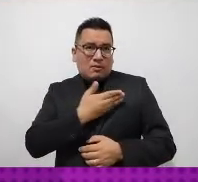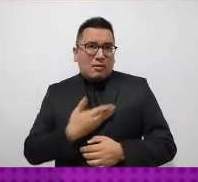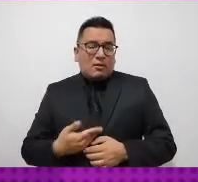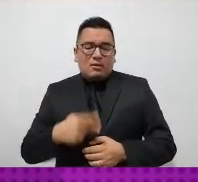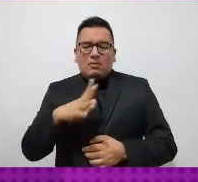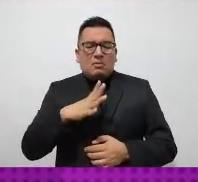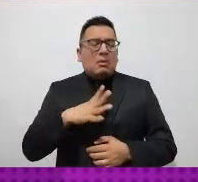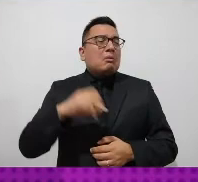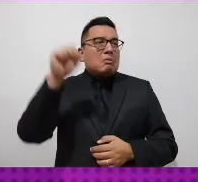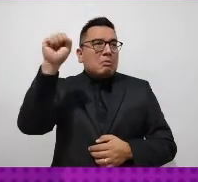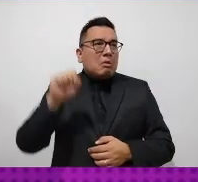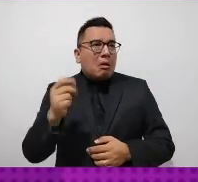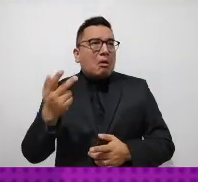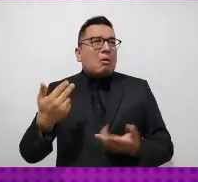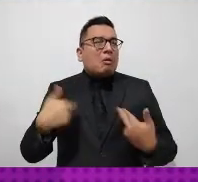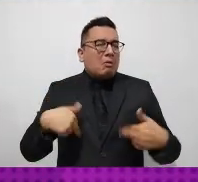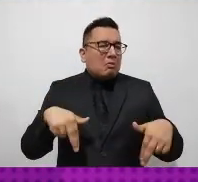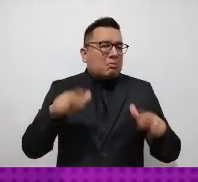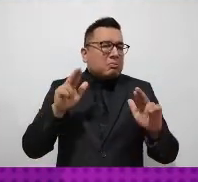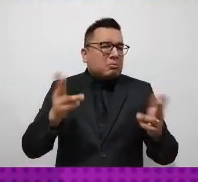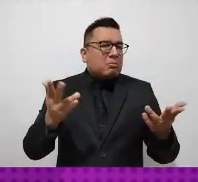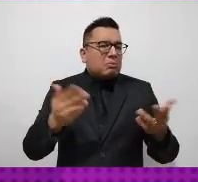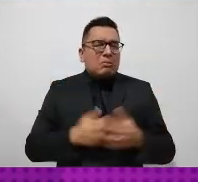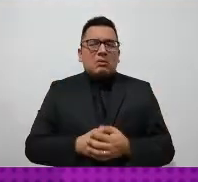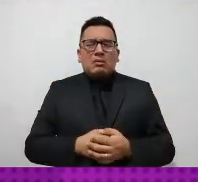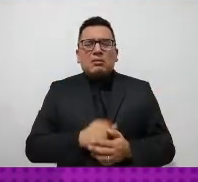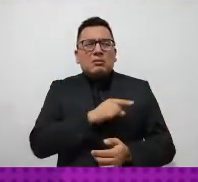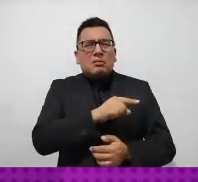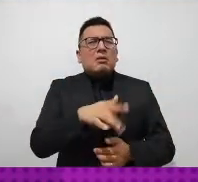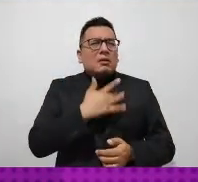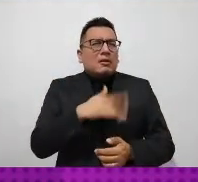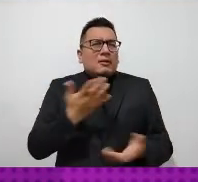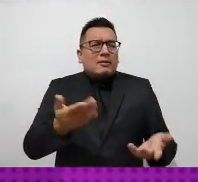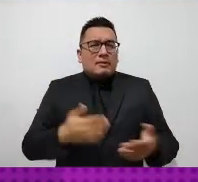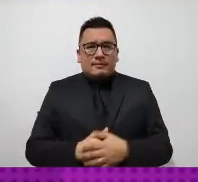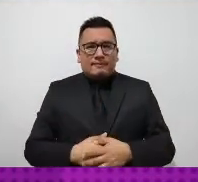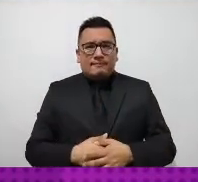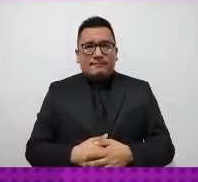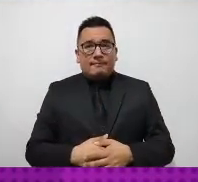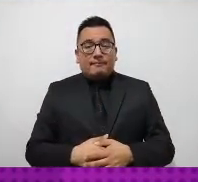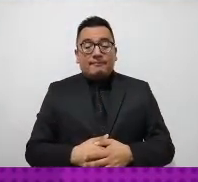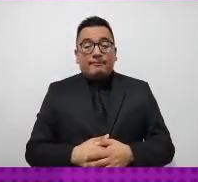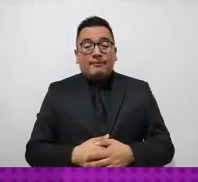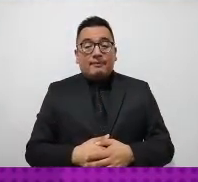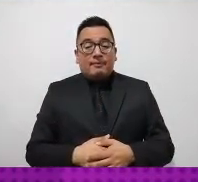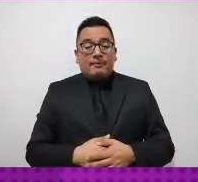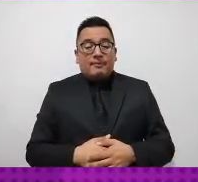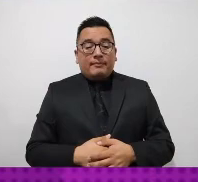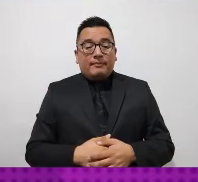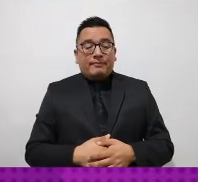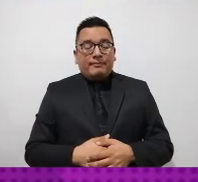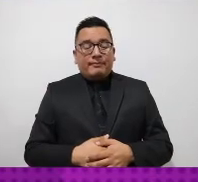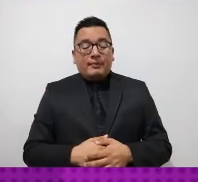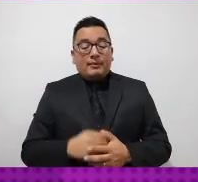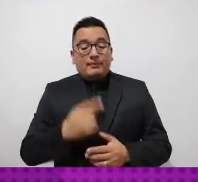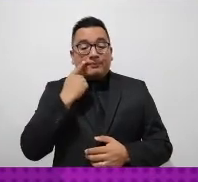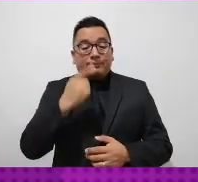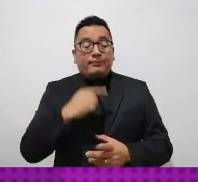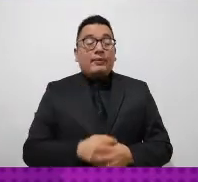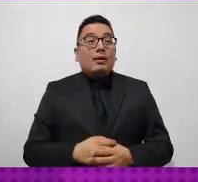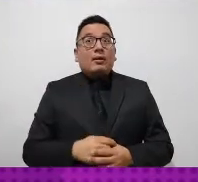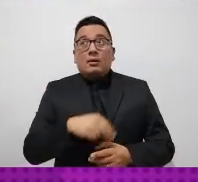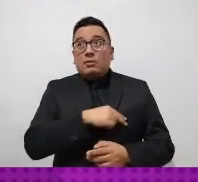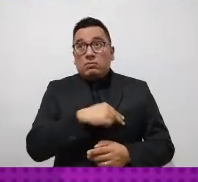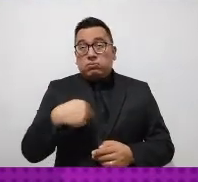hay síndicas, regidoras. ¿Qué les han comentado en esta gira? Pues retomando los